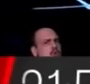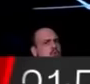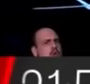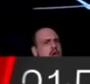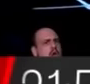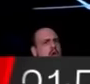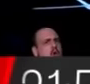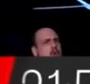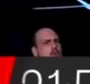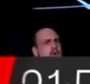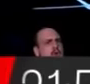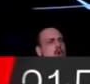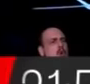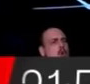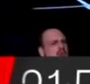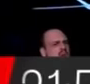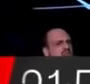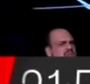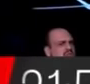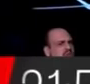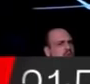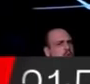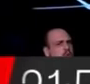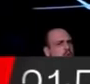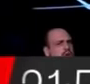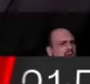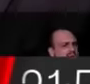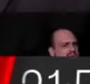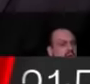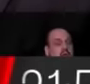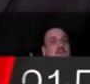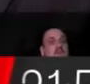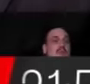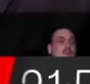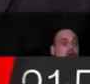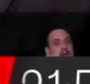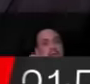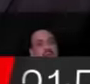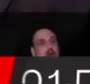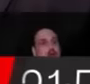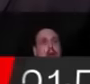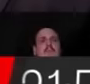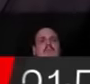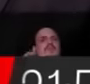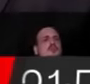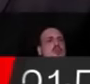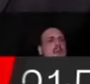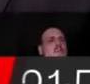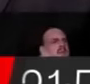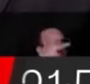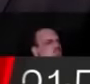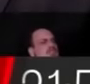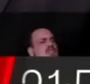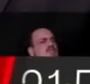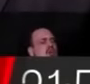viene destrozando la vida a todos. Pensá que si estuviéramos como la convertibilidad tendríamos un ingreso promedio de $1.800